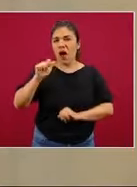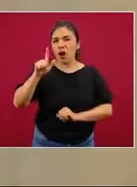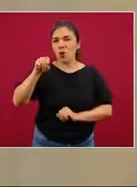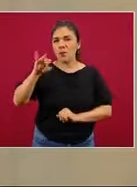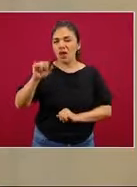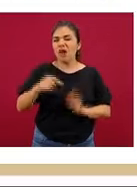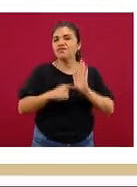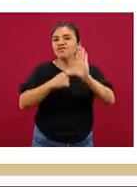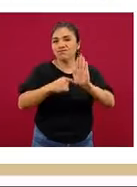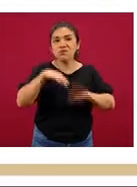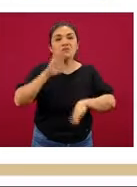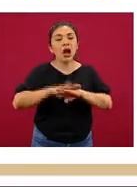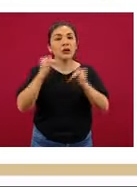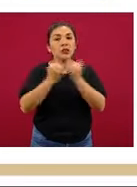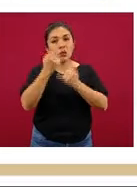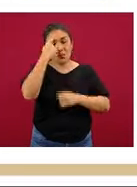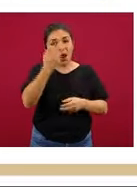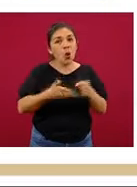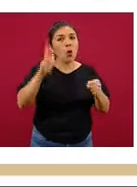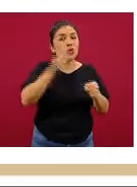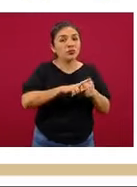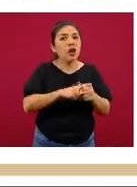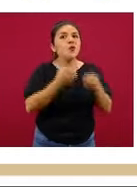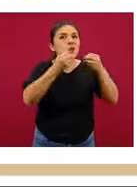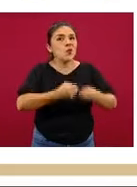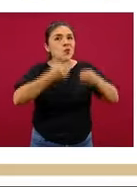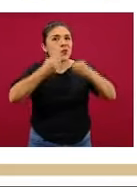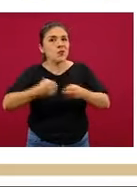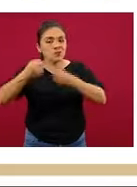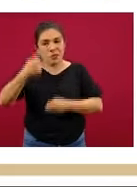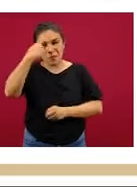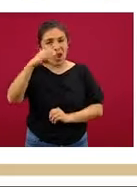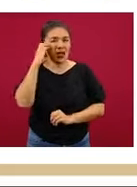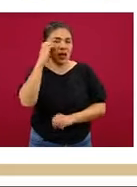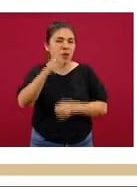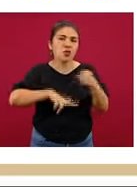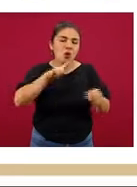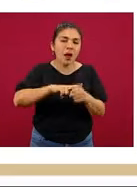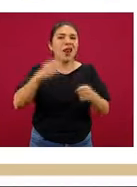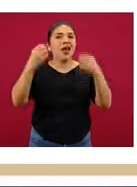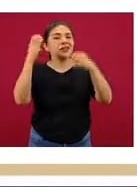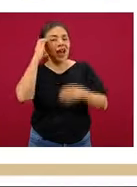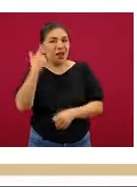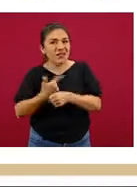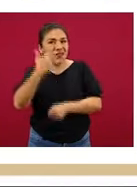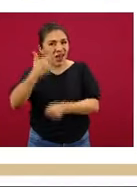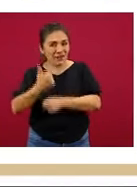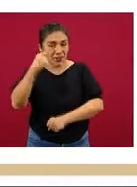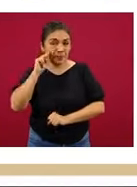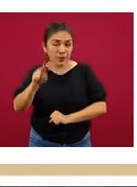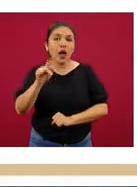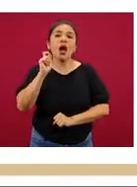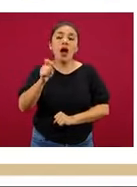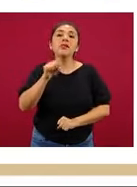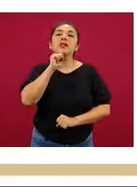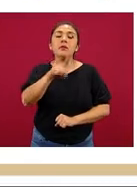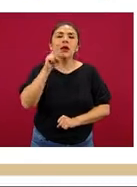un incremento importante en la ocupación hospitalaria, tanto de camas generales como de camas con ventilador, y también se